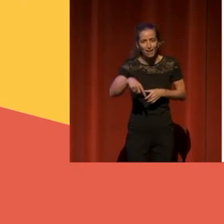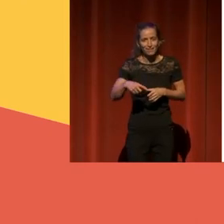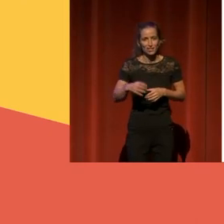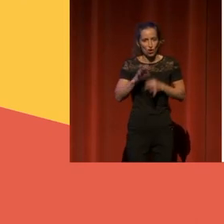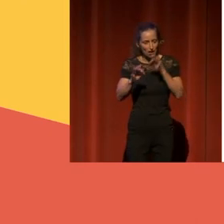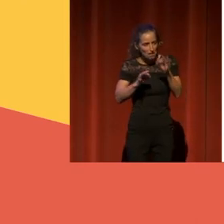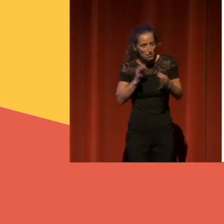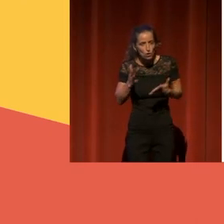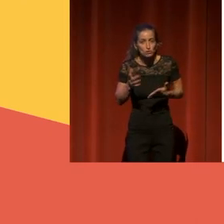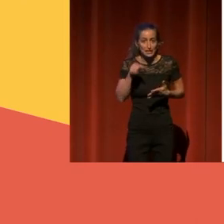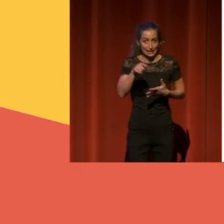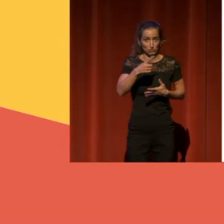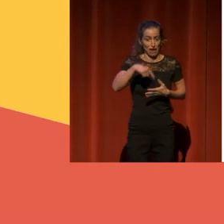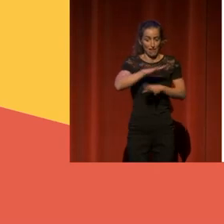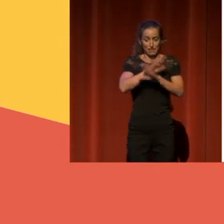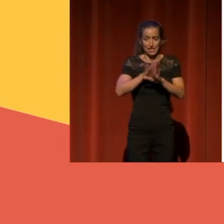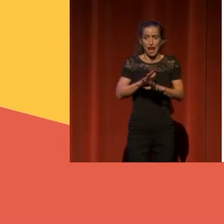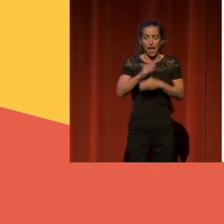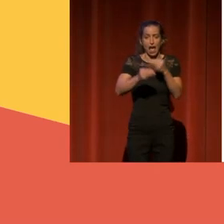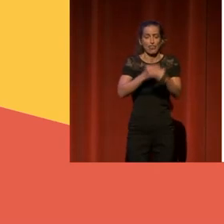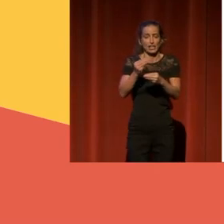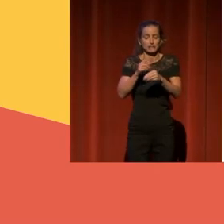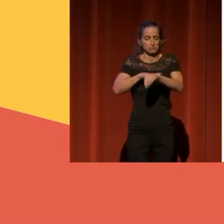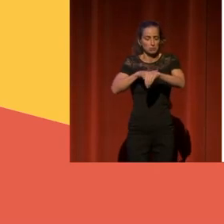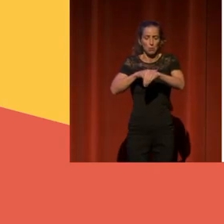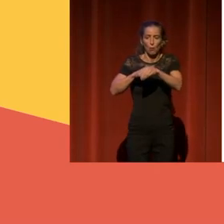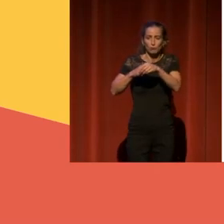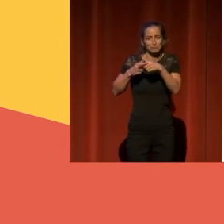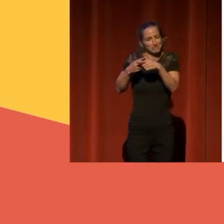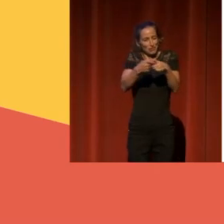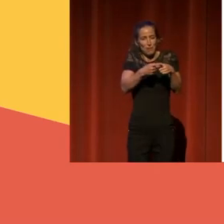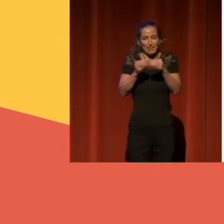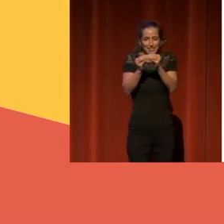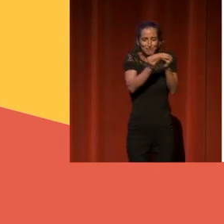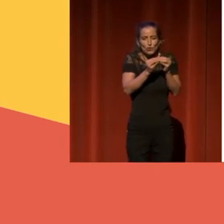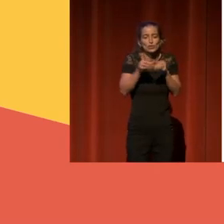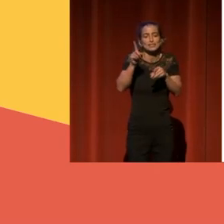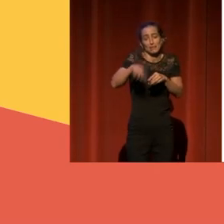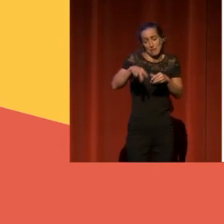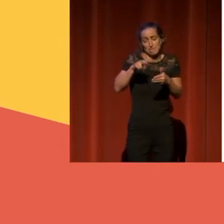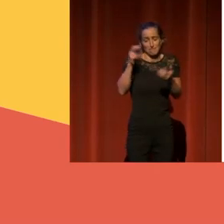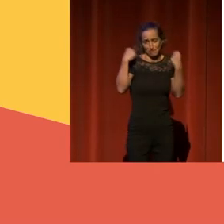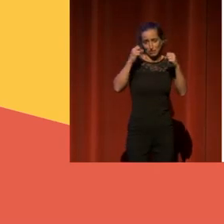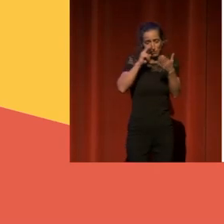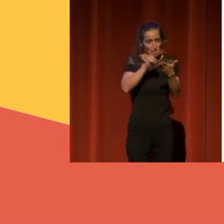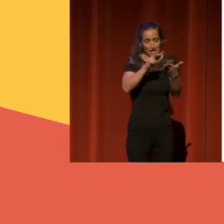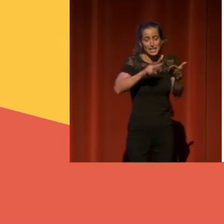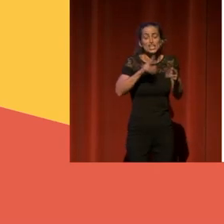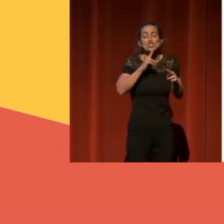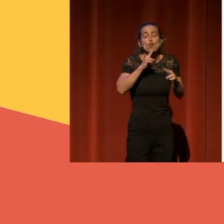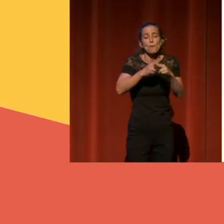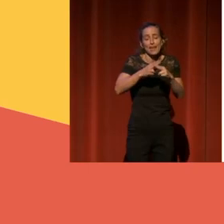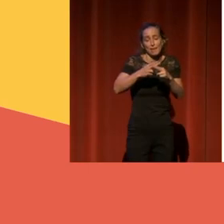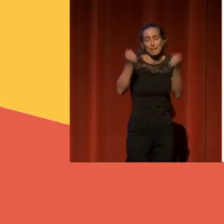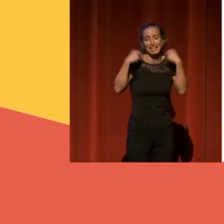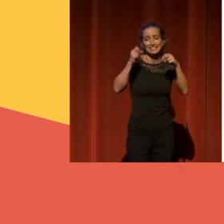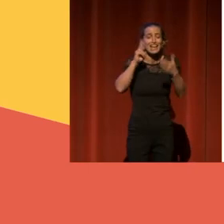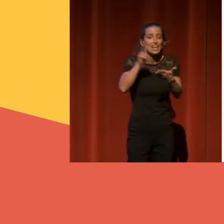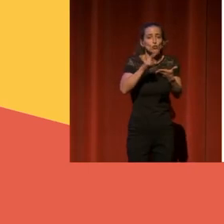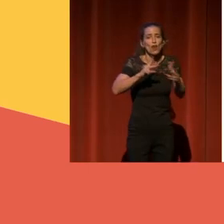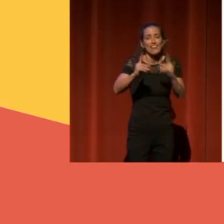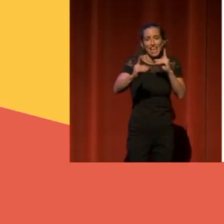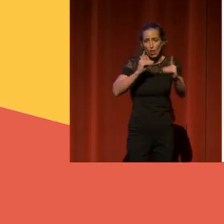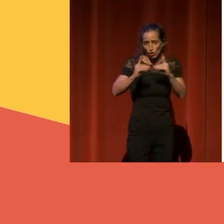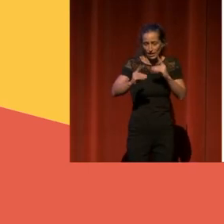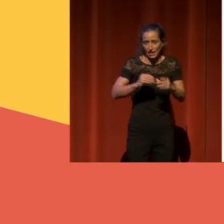a compartir tiempo y a compartir la experiencia de la lectura. Por eso las llamamos prácticas de lectura dialógica. Están fundamentalmente,